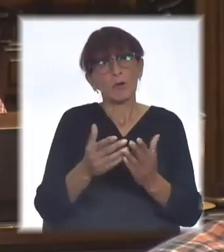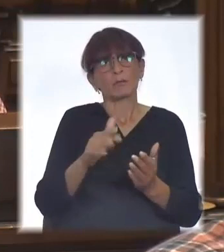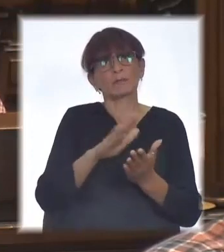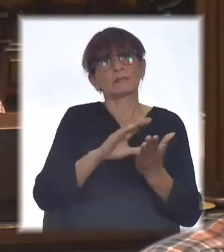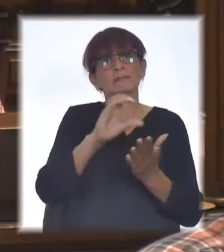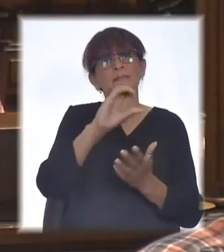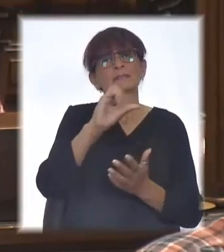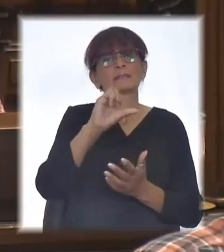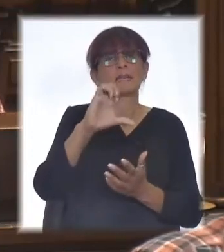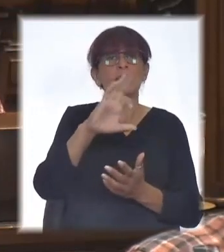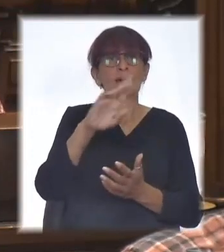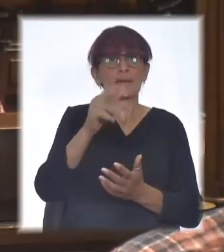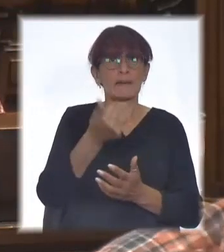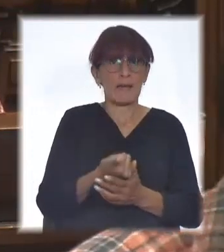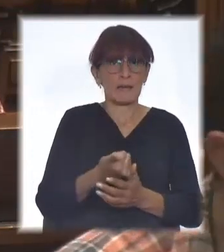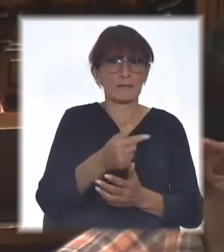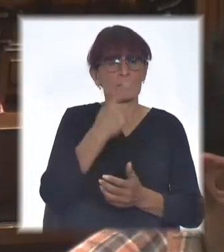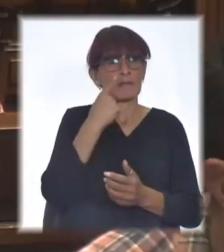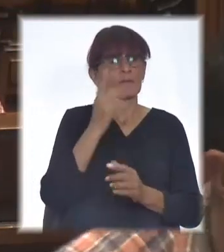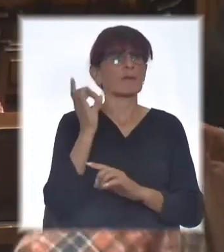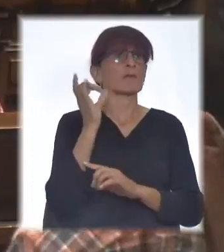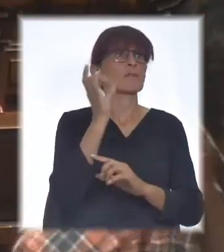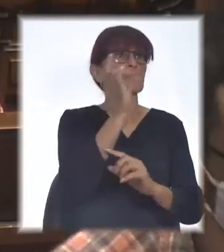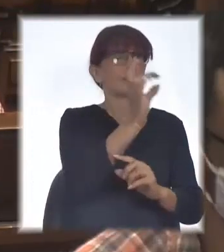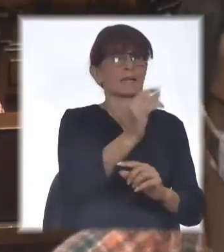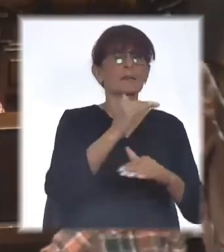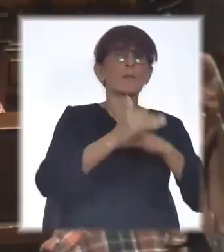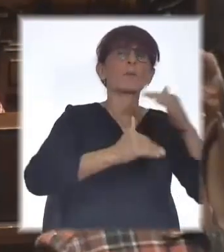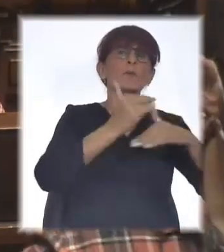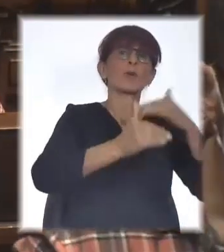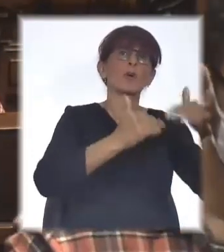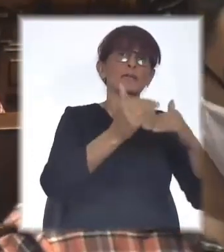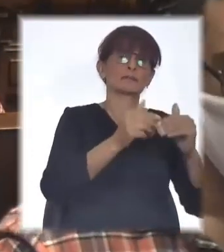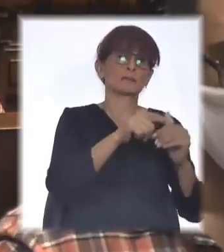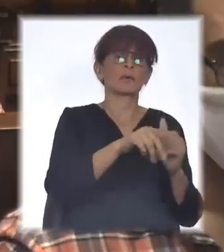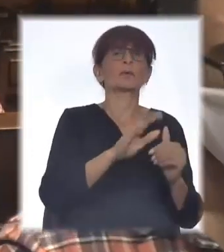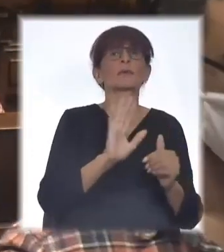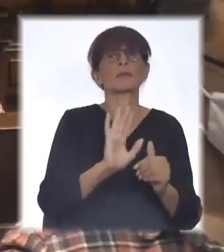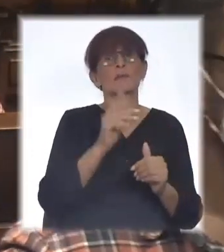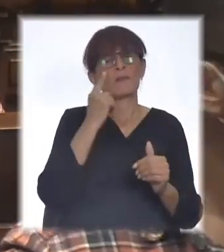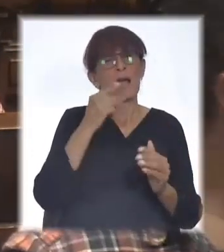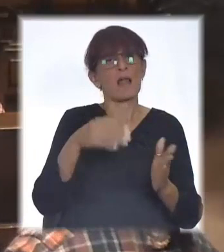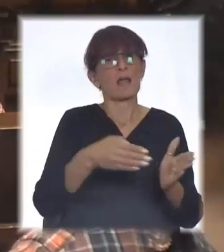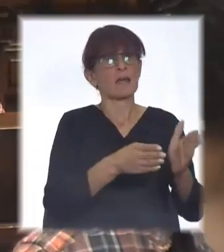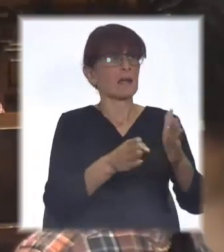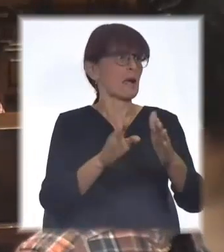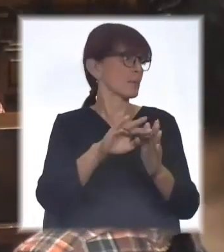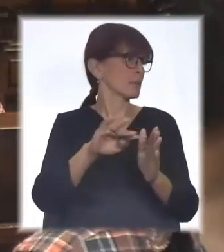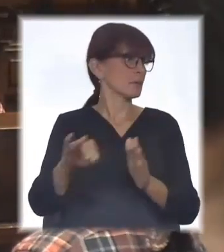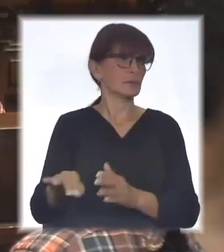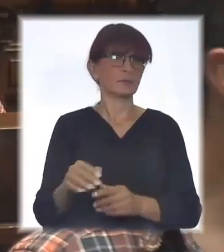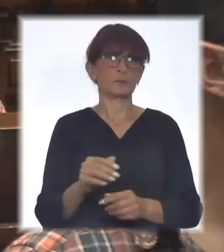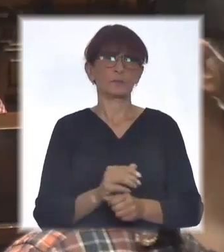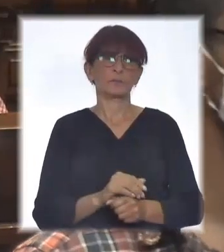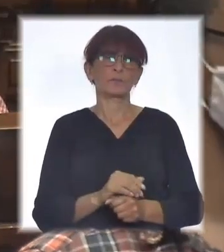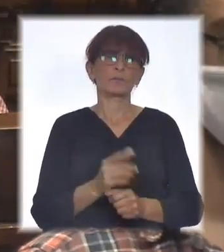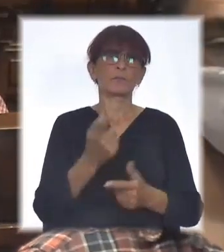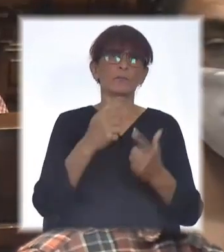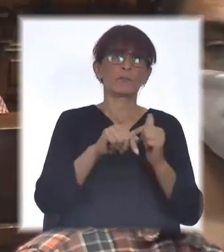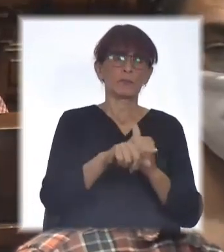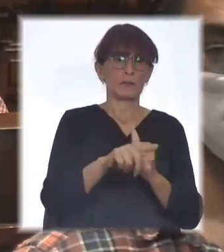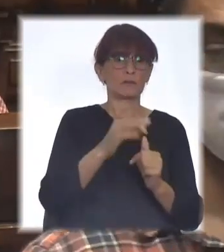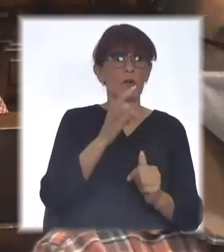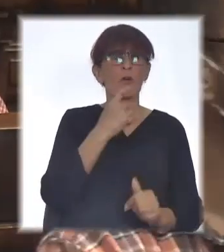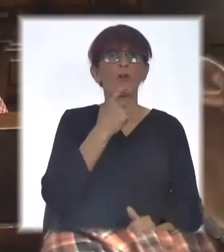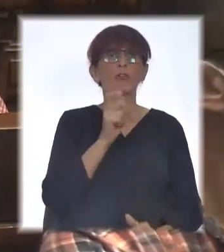cerra el carrero que ve como el ferrocarril y el progreso lo van dejando fuera del camino el bar y